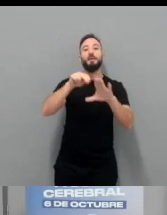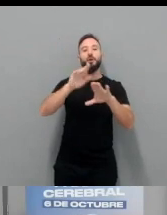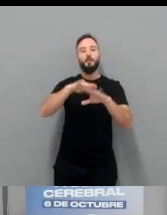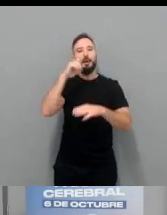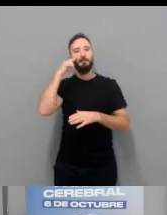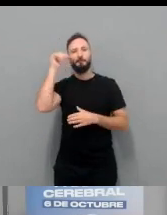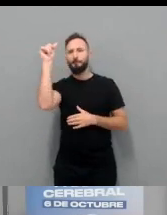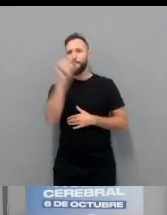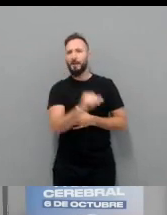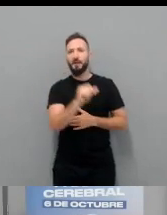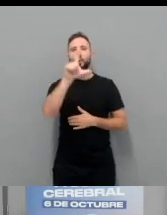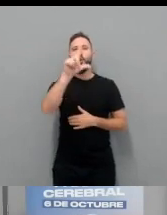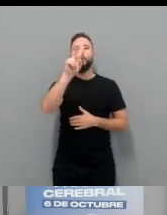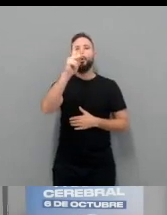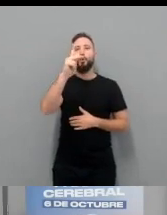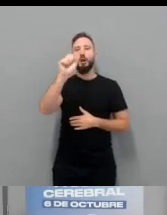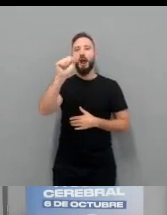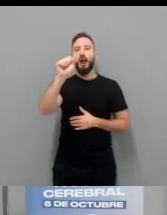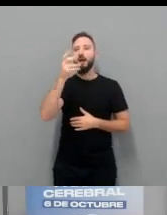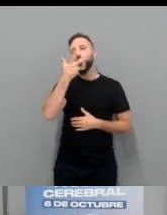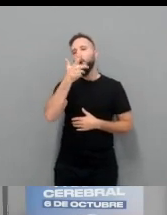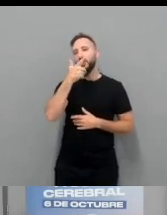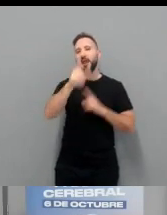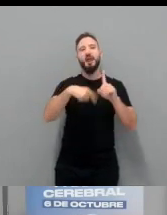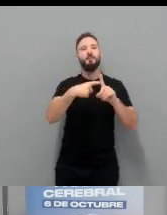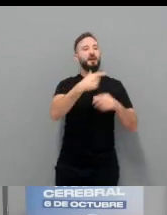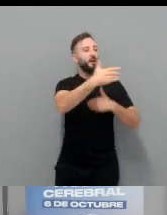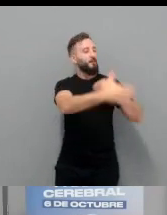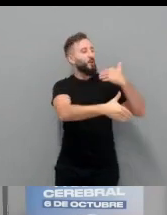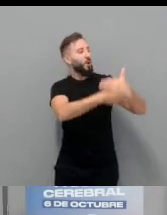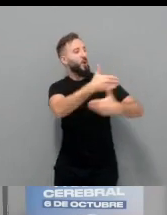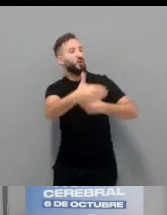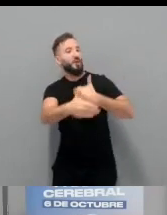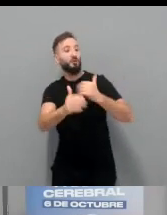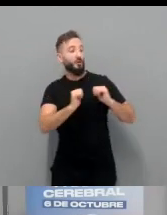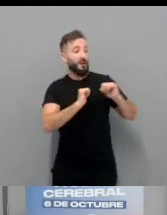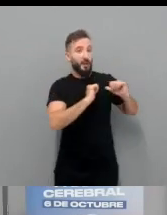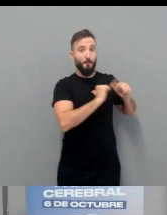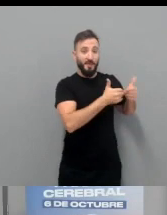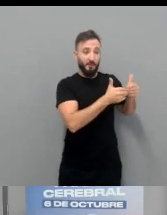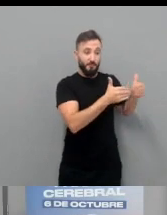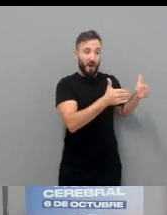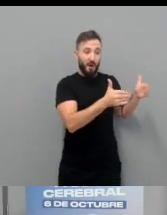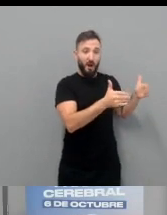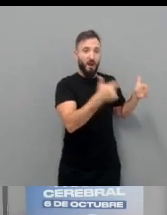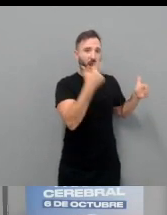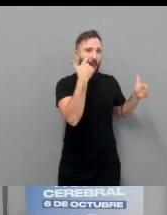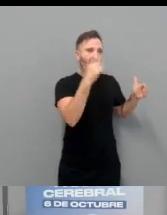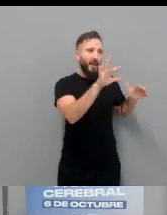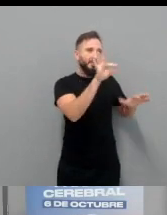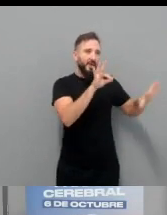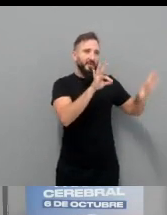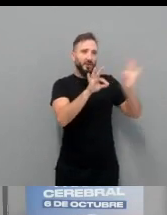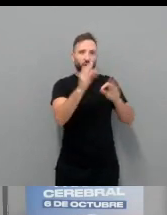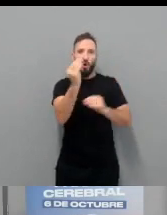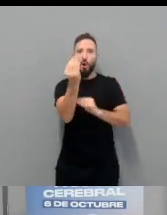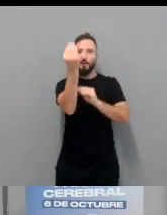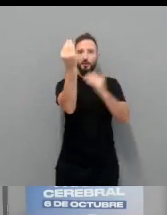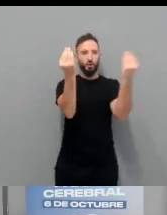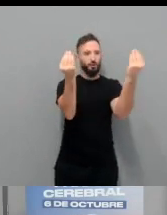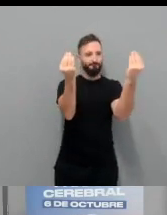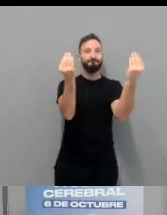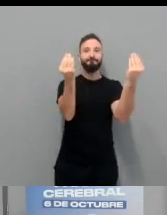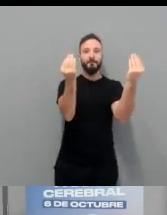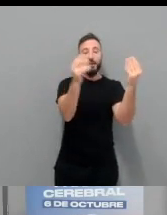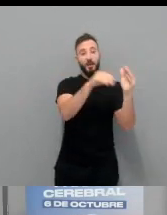poco, conocerle y ver un poco el proceso que hemos seguido, de cómo comenzamos con la elección entre dos objetos y cómo